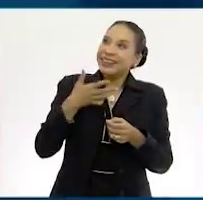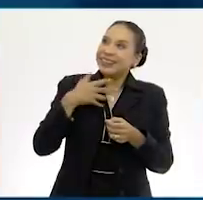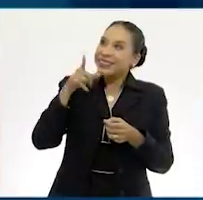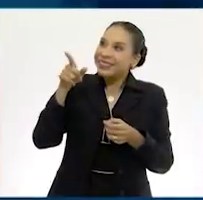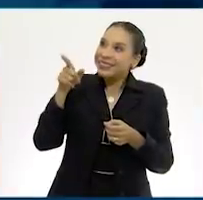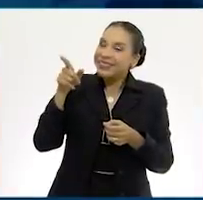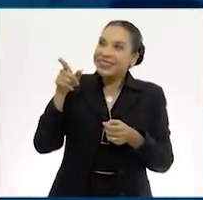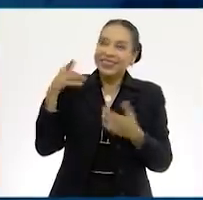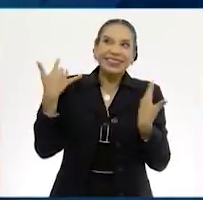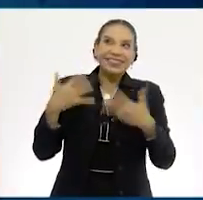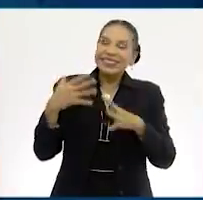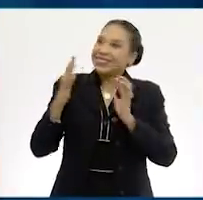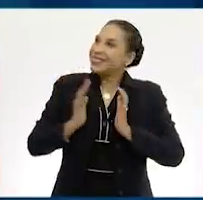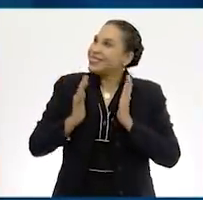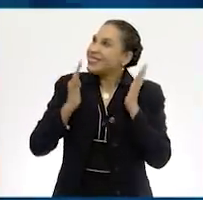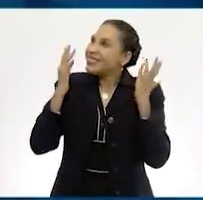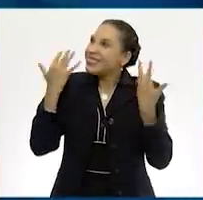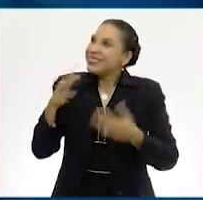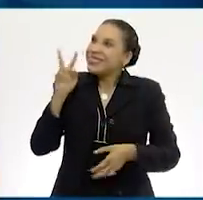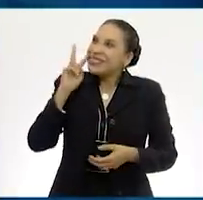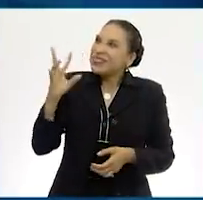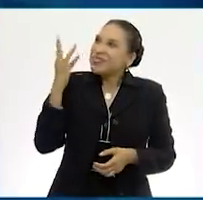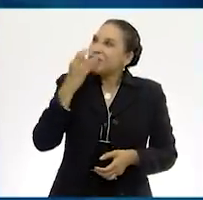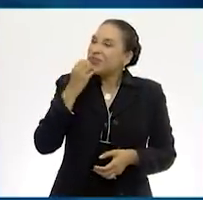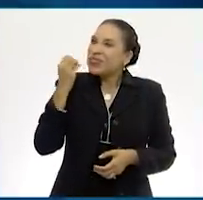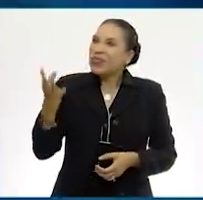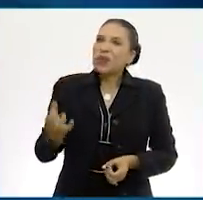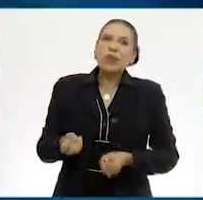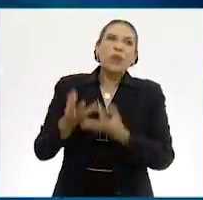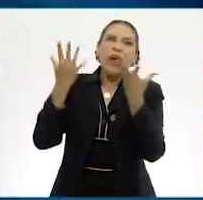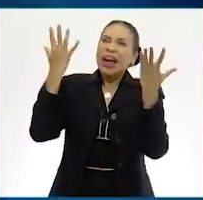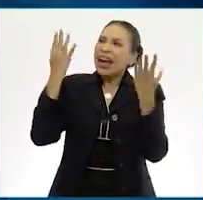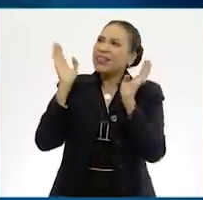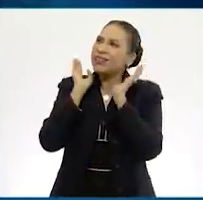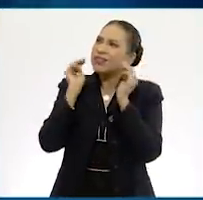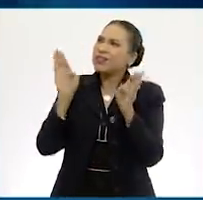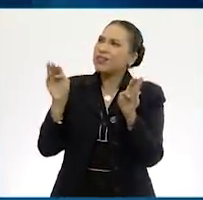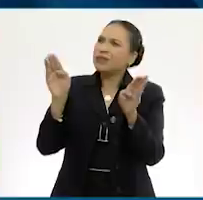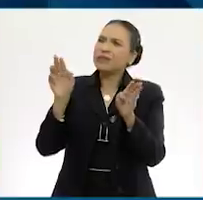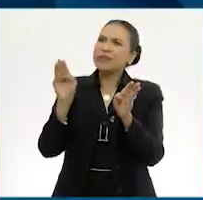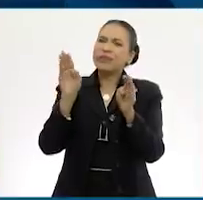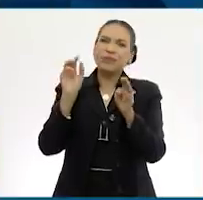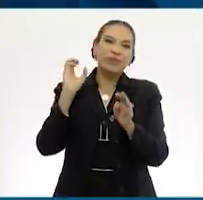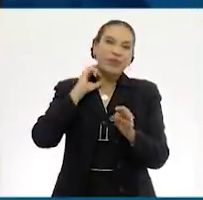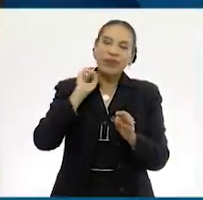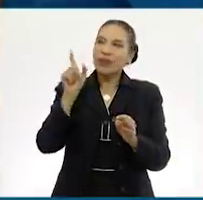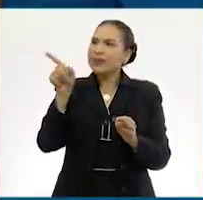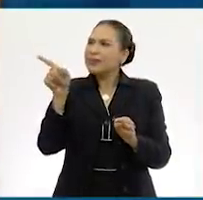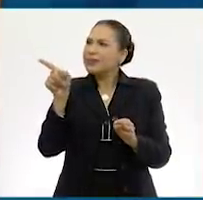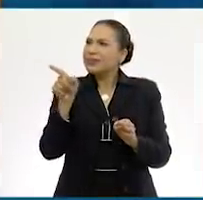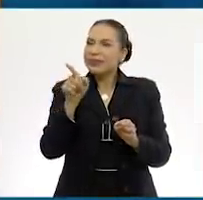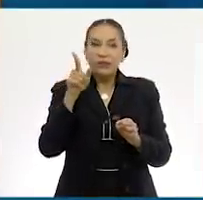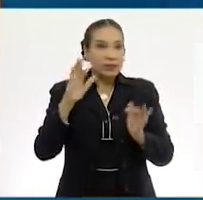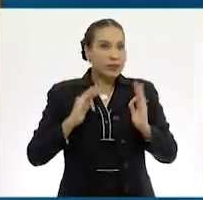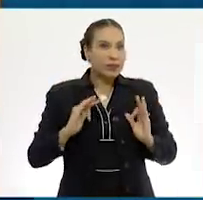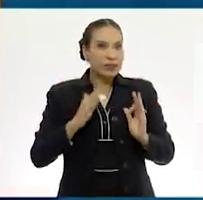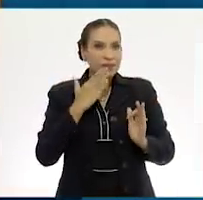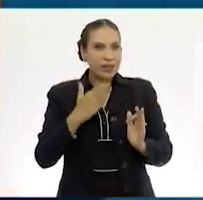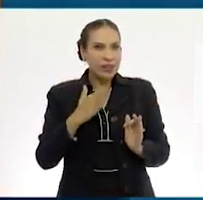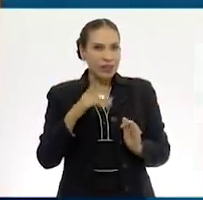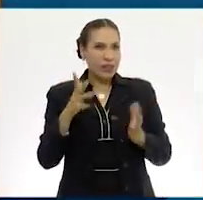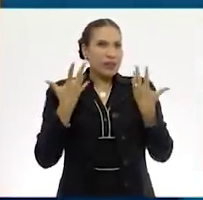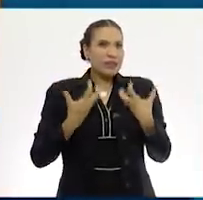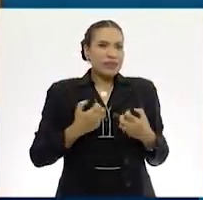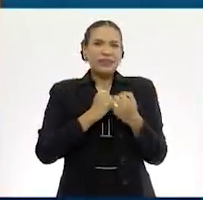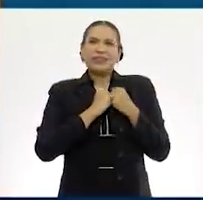¡Guau! ¡Son impresionantes! ¡Impresionante, de verdad! ¡Ay, cuántos murciélagos! ¿Qué te pasa? ¿Te sientes bien? ¿Te asustaste?